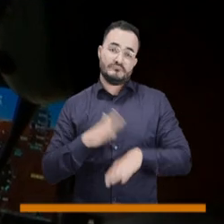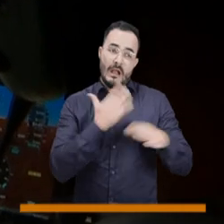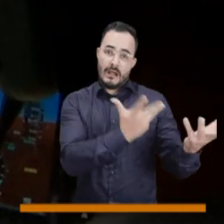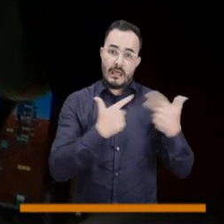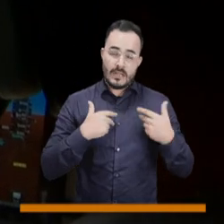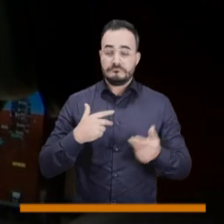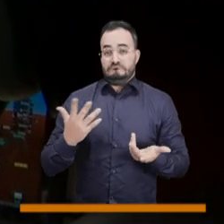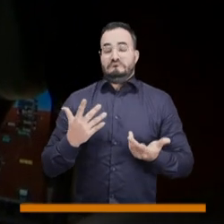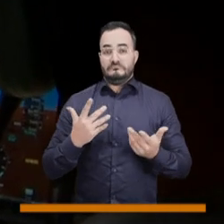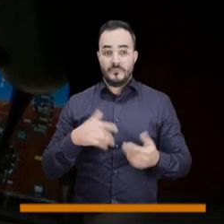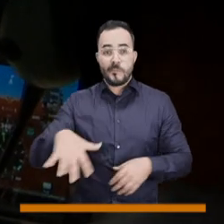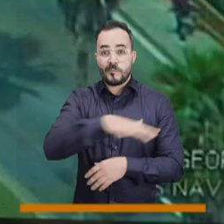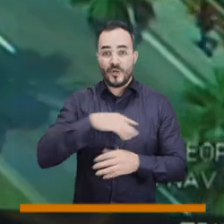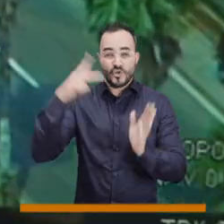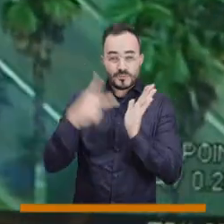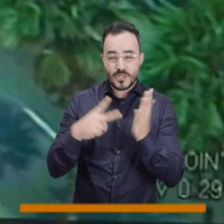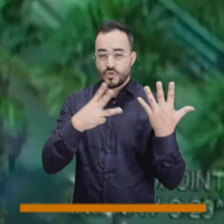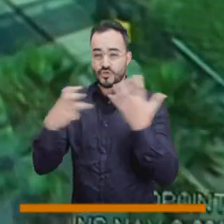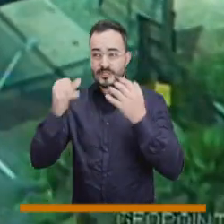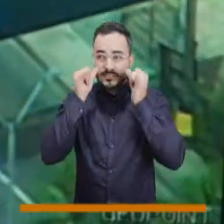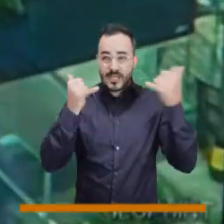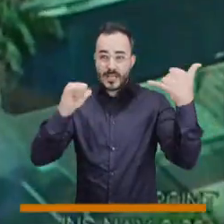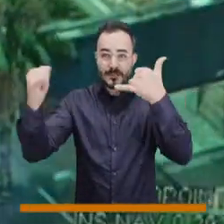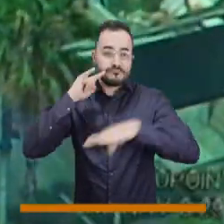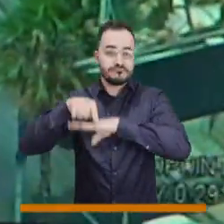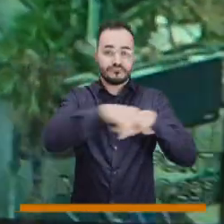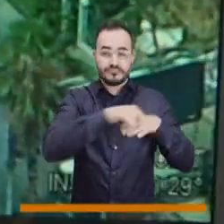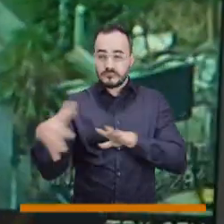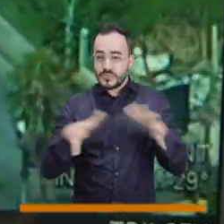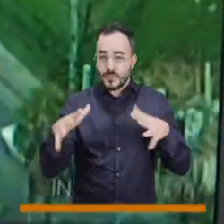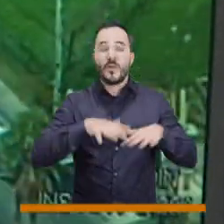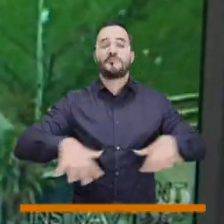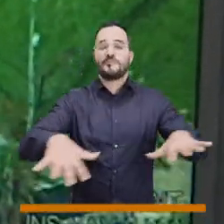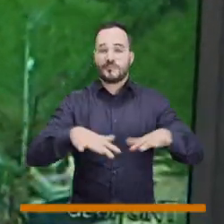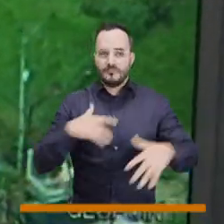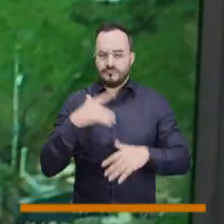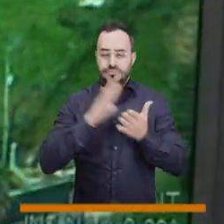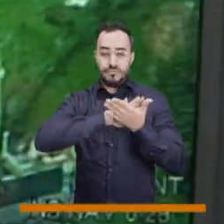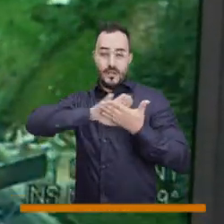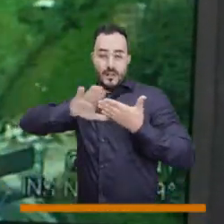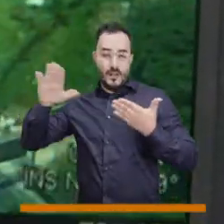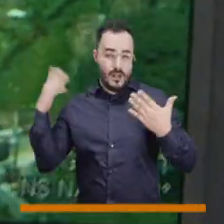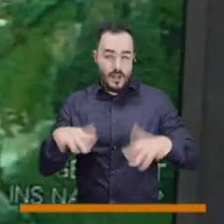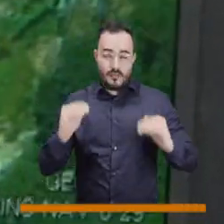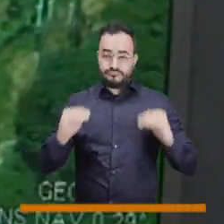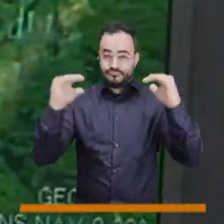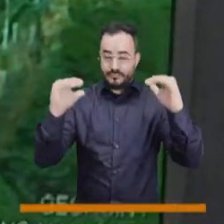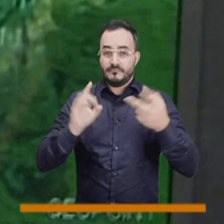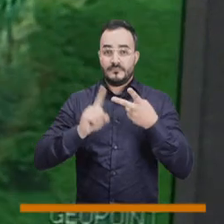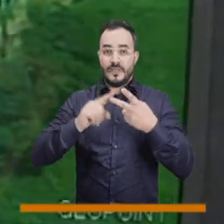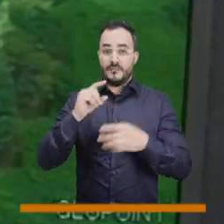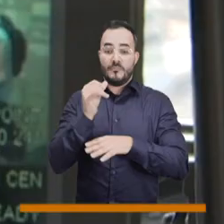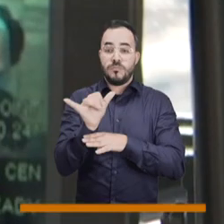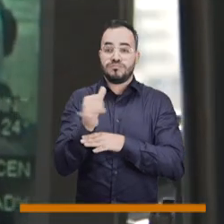tecnológica nos dicen que tenemos en la ciudad unas 2.856 cámaras de vigilancia, algunas de las cuales tienen alta resolución,